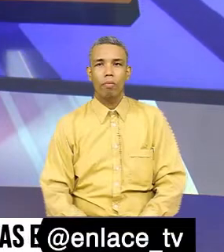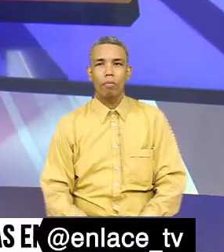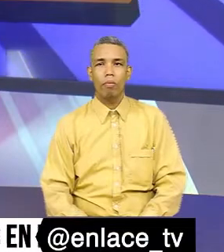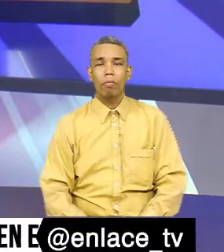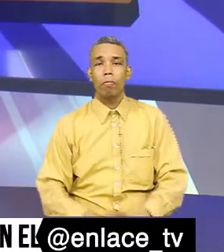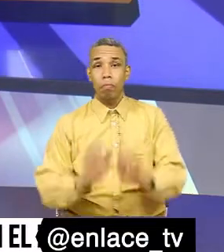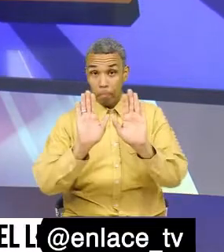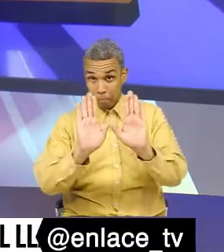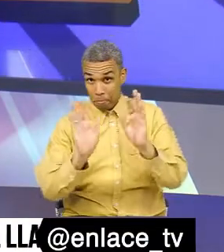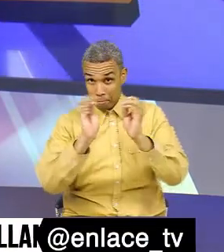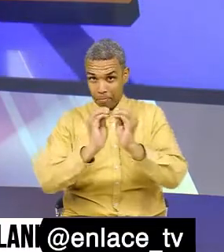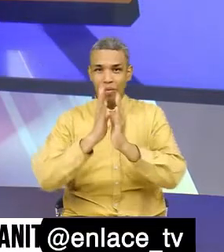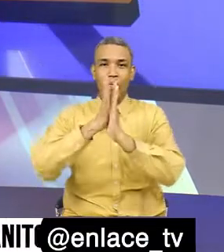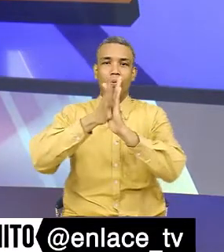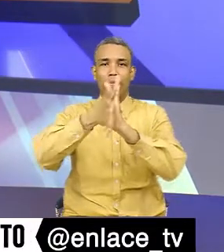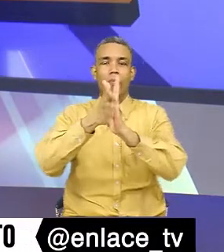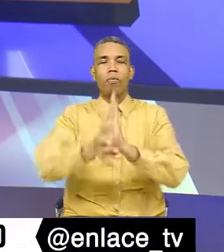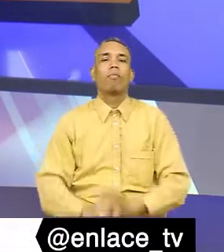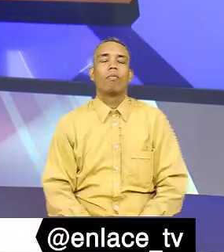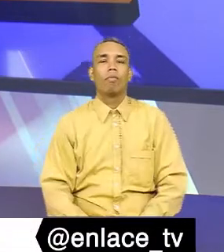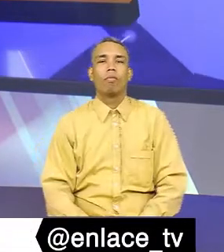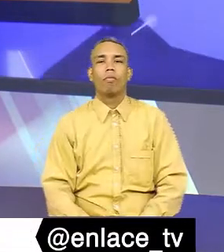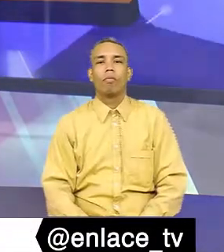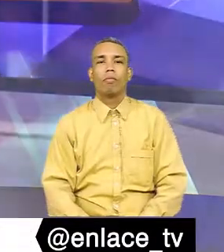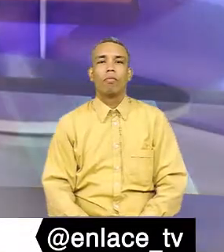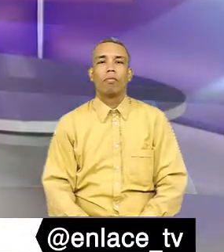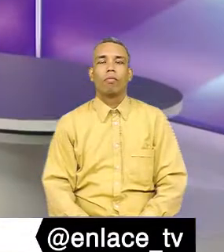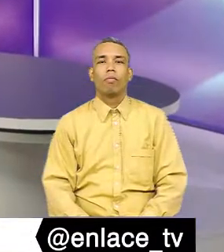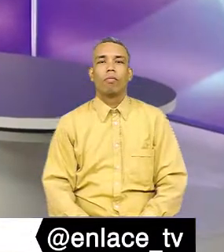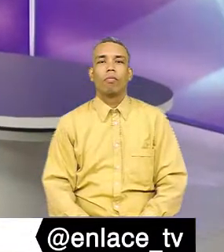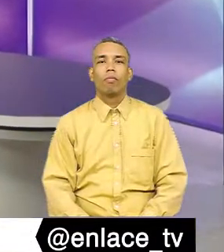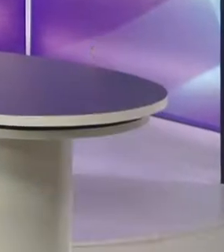Pausa y ya regresamos con más información a Enlace Noticias.